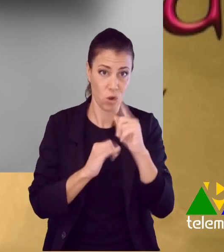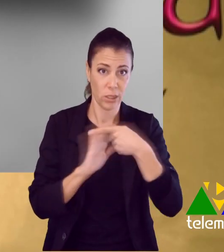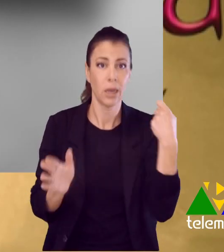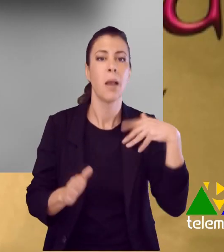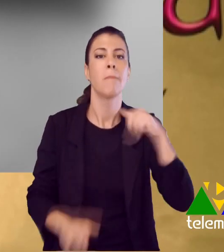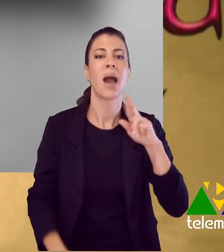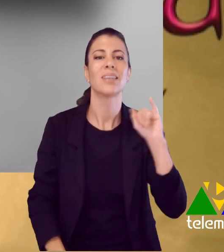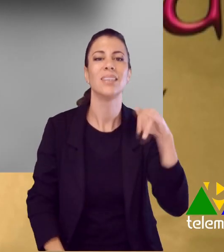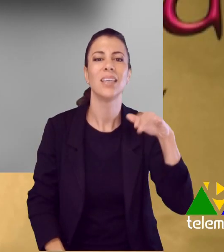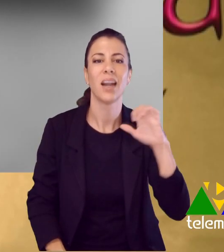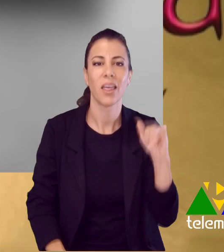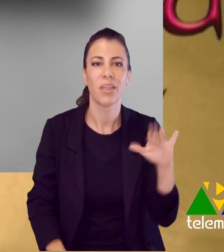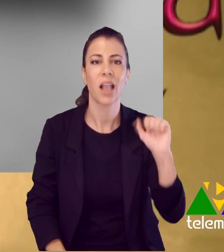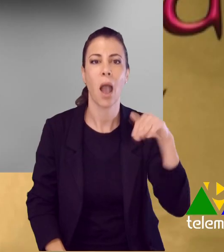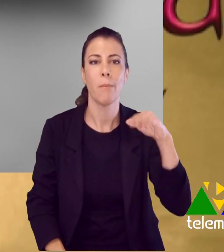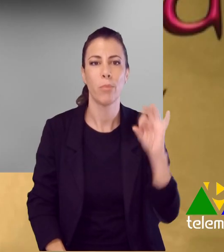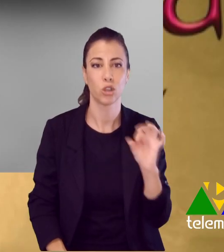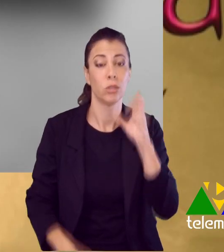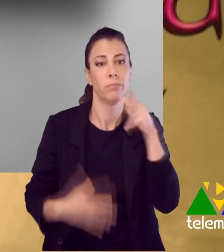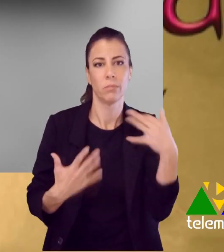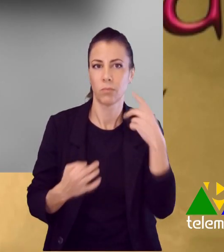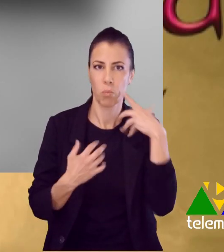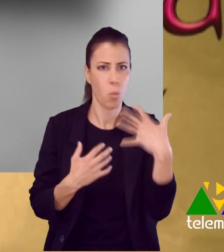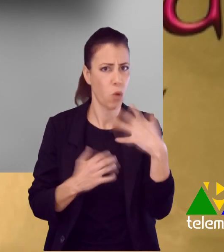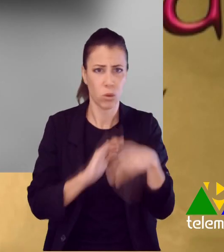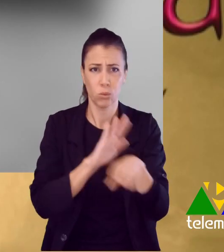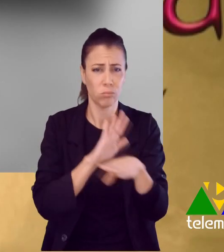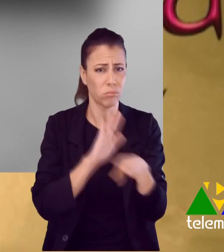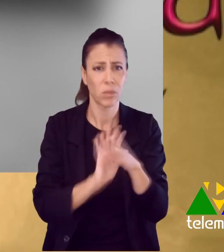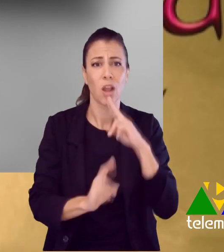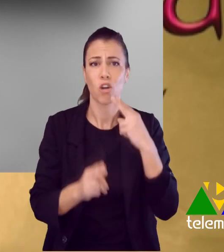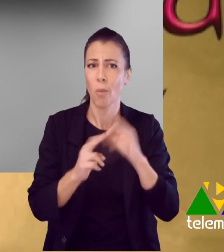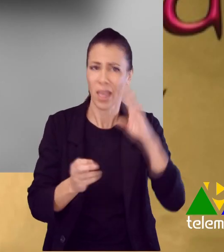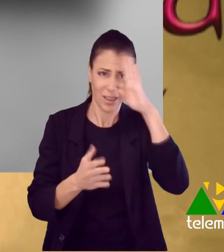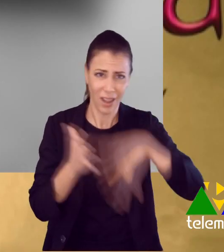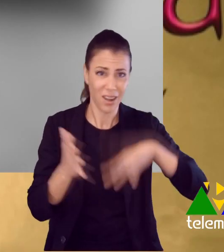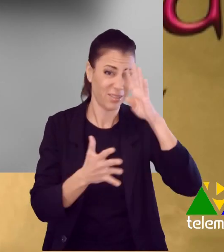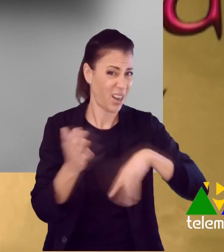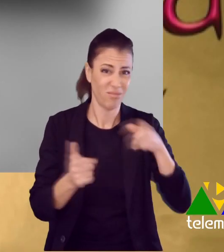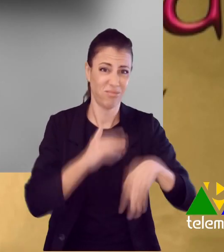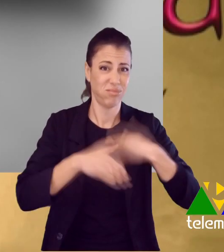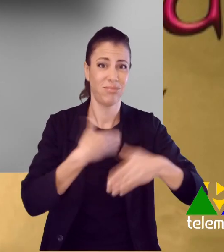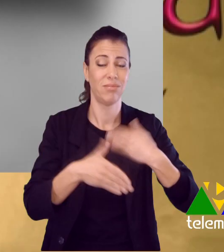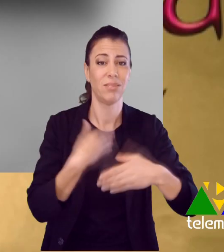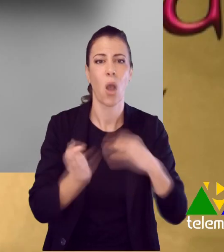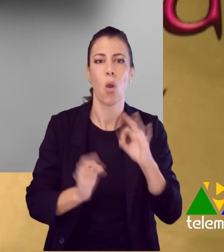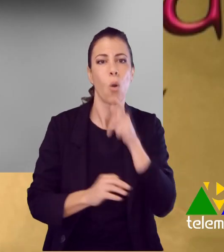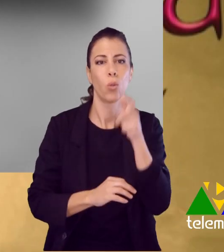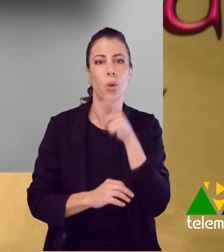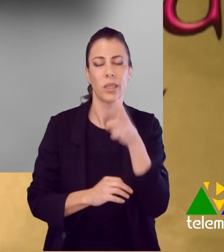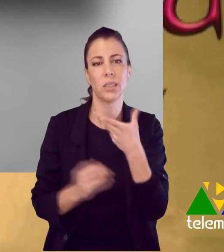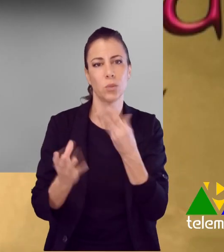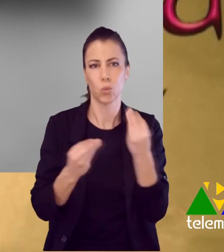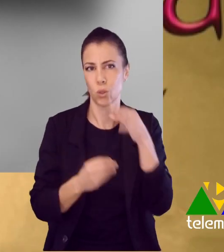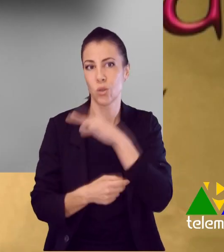Martínez Campos, aunque popularmente siguió llamándose calle de los catalanes, o durante